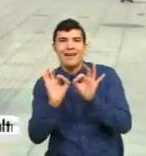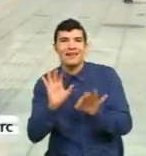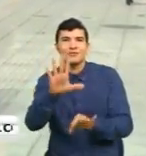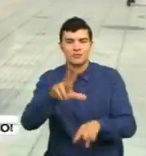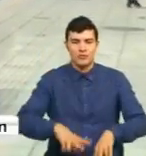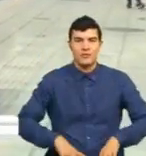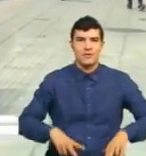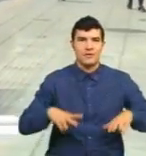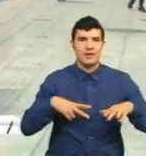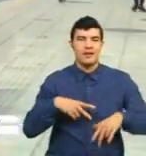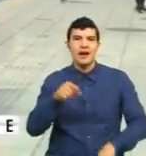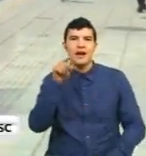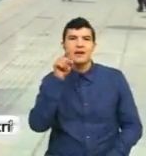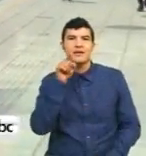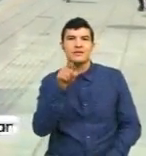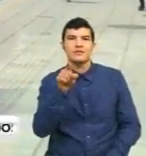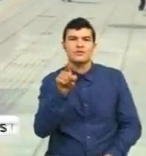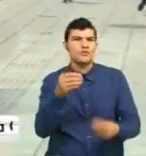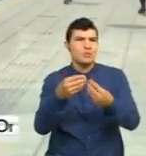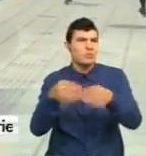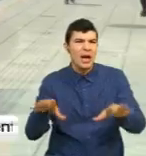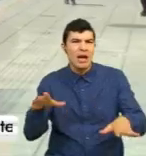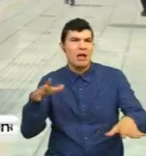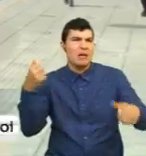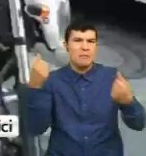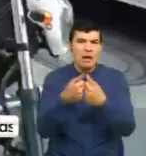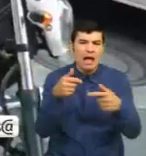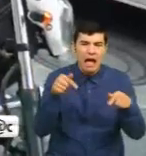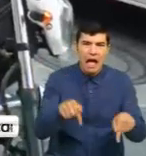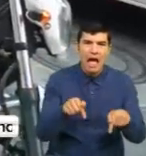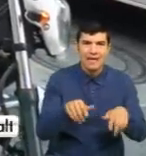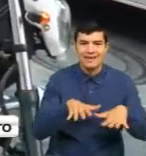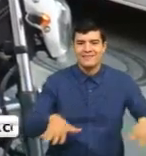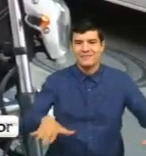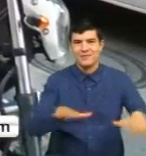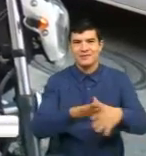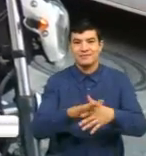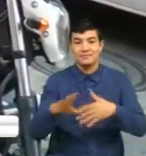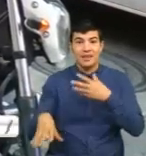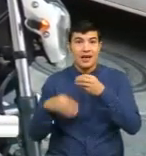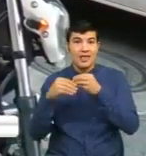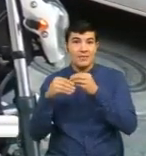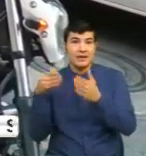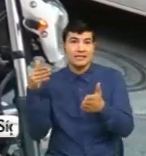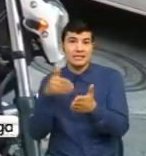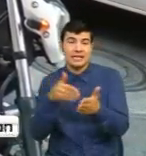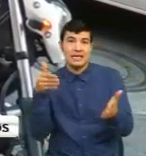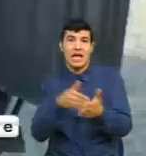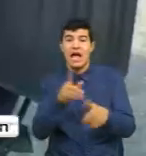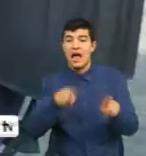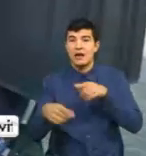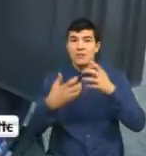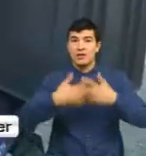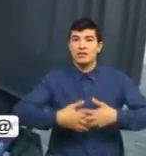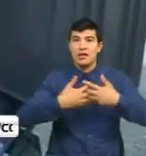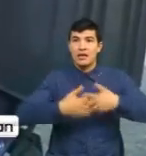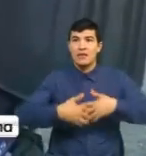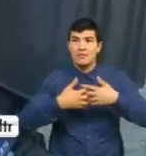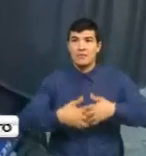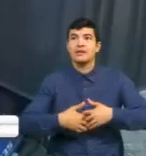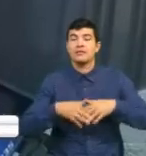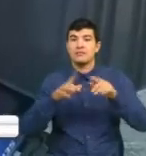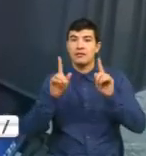está garantizando que no se presenten accidentes en el municipio. Además de esto, las denuncias de algunas empresas que han presentado amenazas